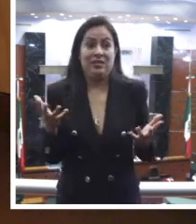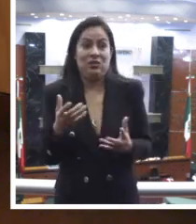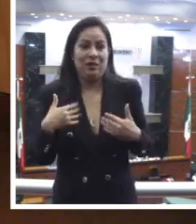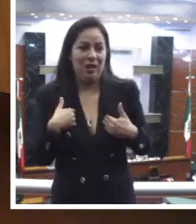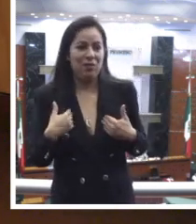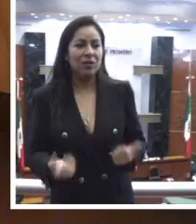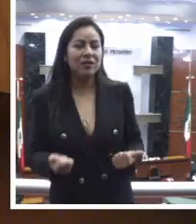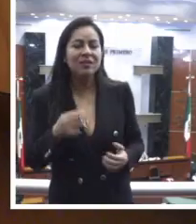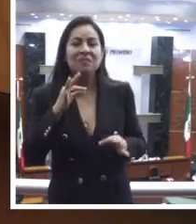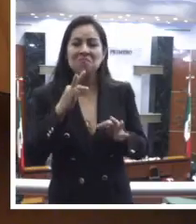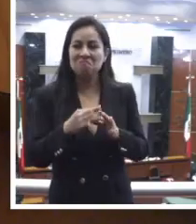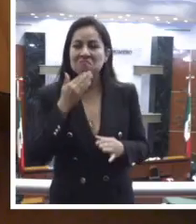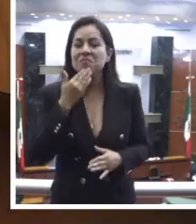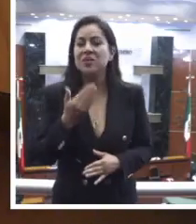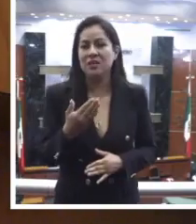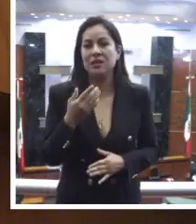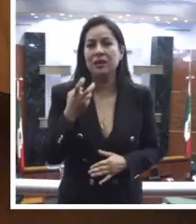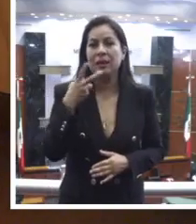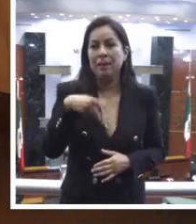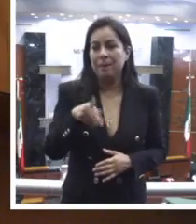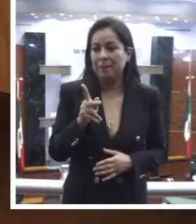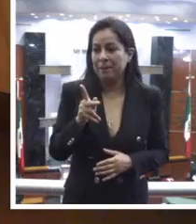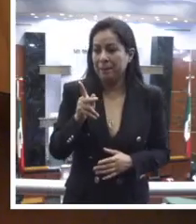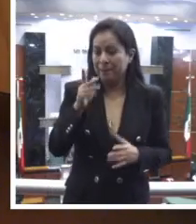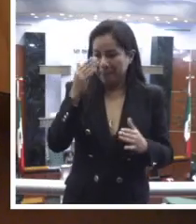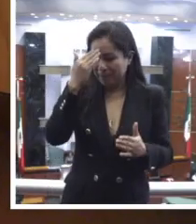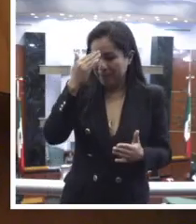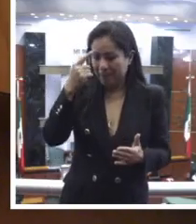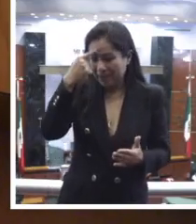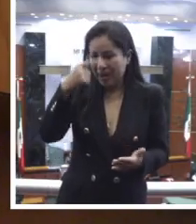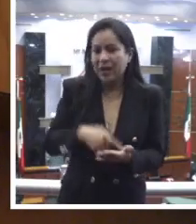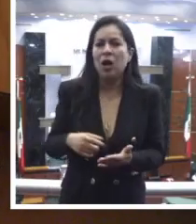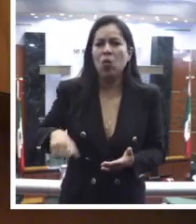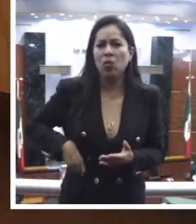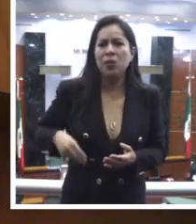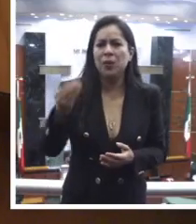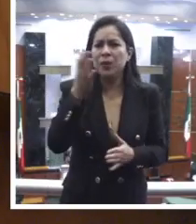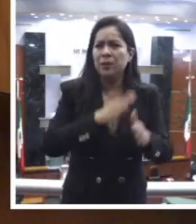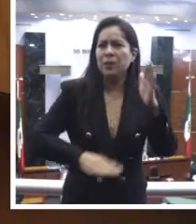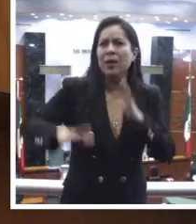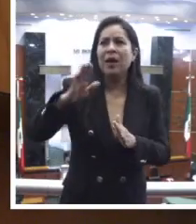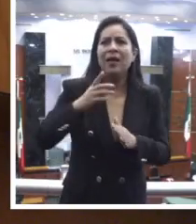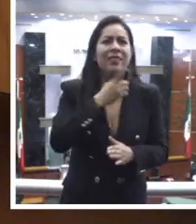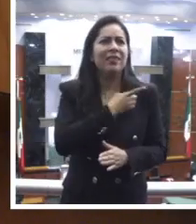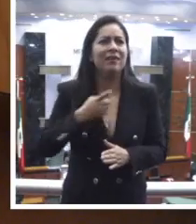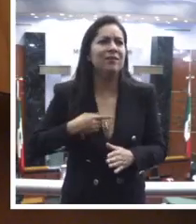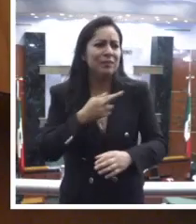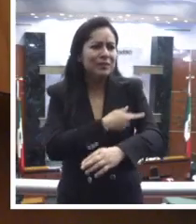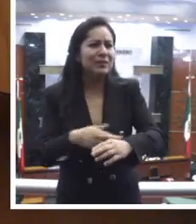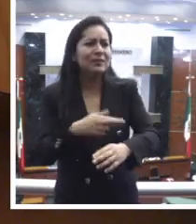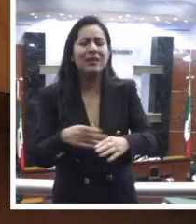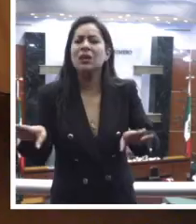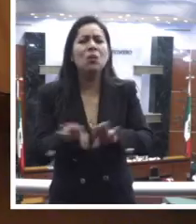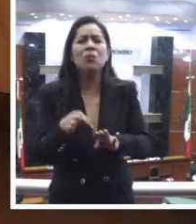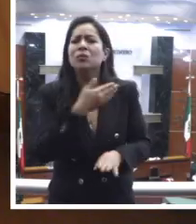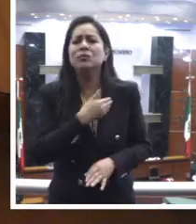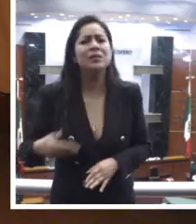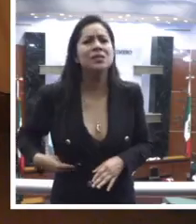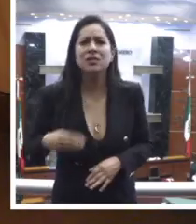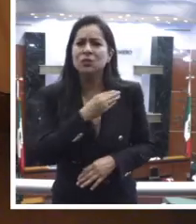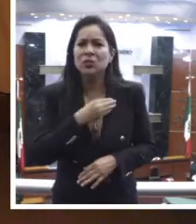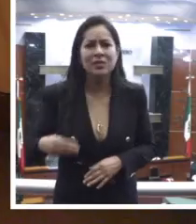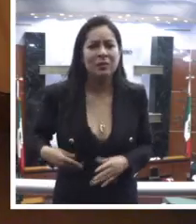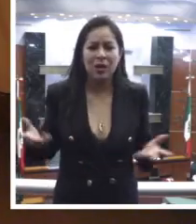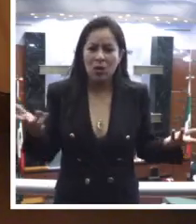entiende perfectamente que también para tener un gobierno exitoso tenemos que ir a gestionar, así como los presidentes municipales lo